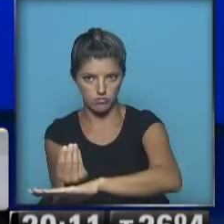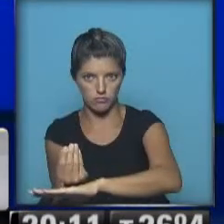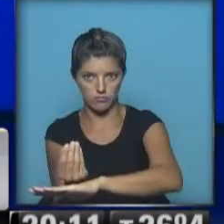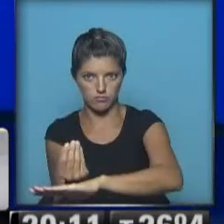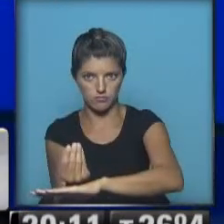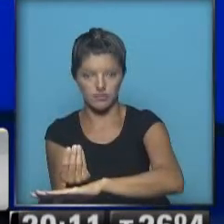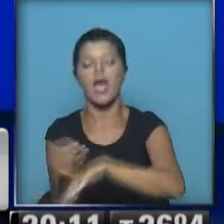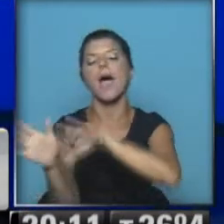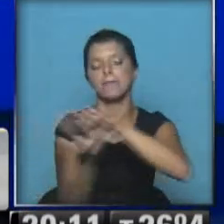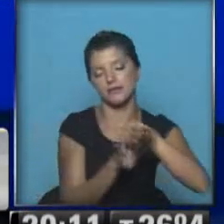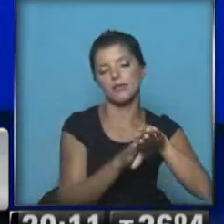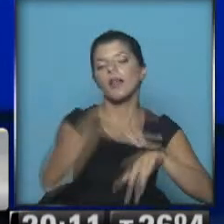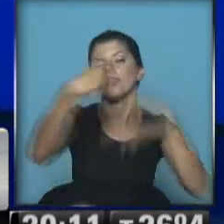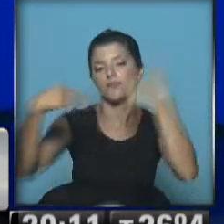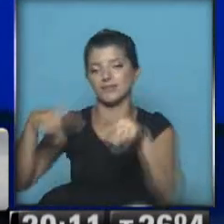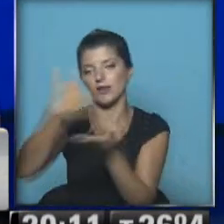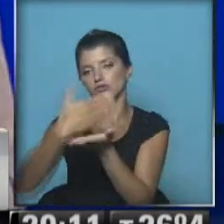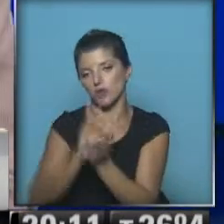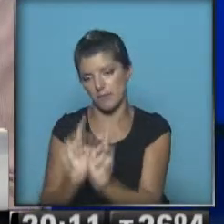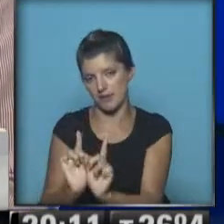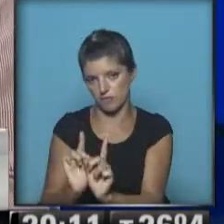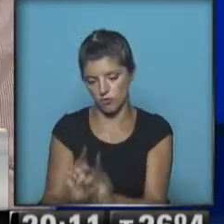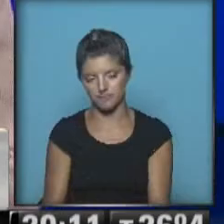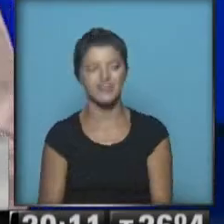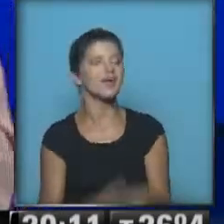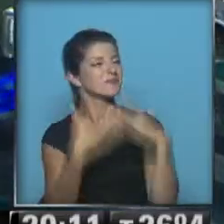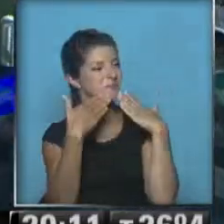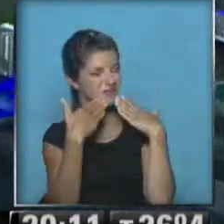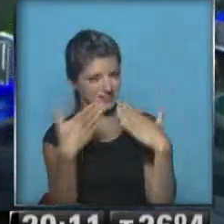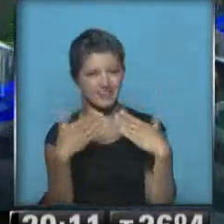interna, más allá de las diferencias que tienen estos sectores. Ignacio, muchísimas gracias. Luis, lo mismo.